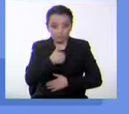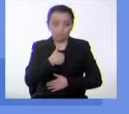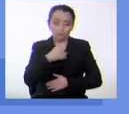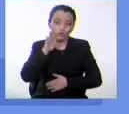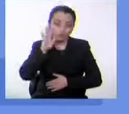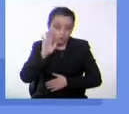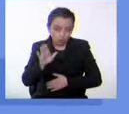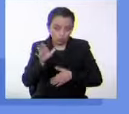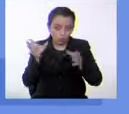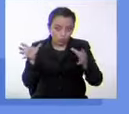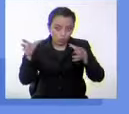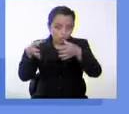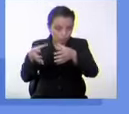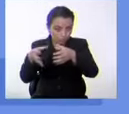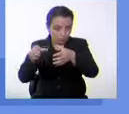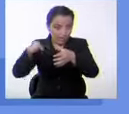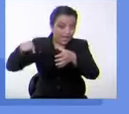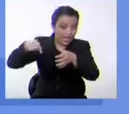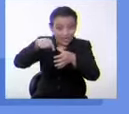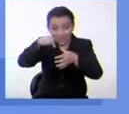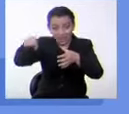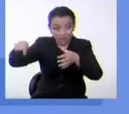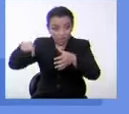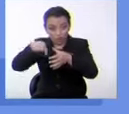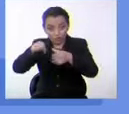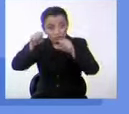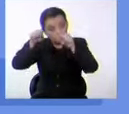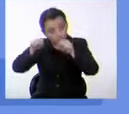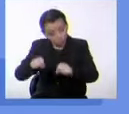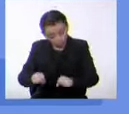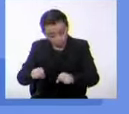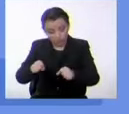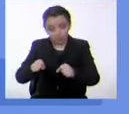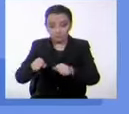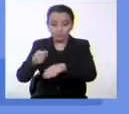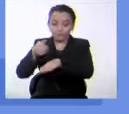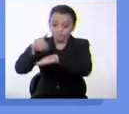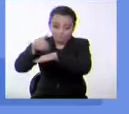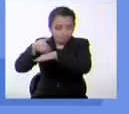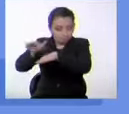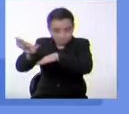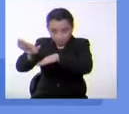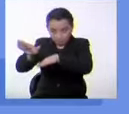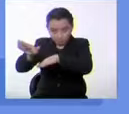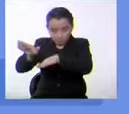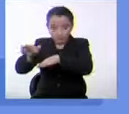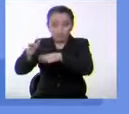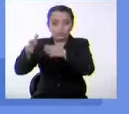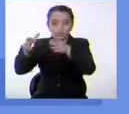Ellos, el parlamento, puede destituir al primer ministro o presidente.